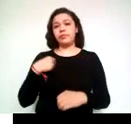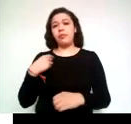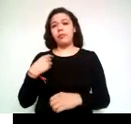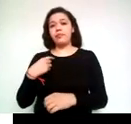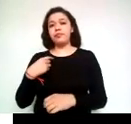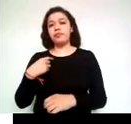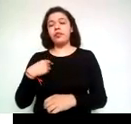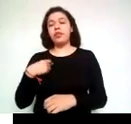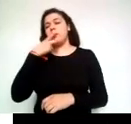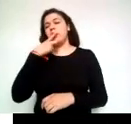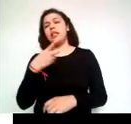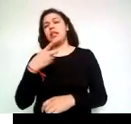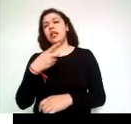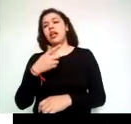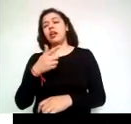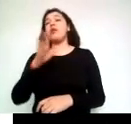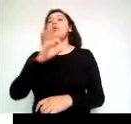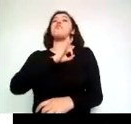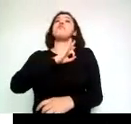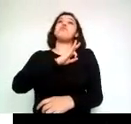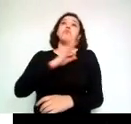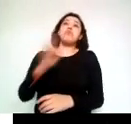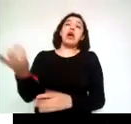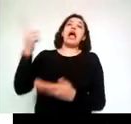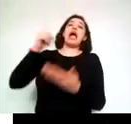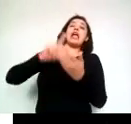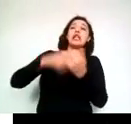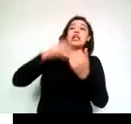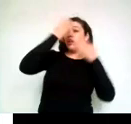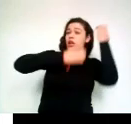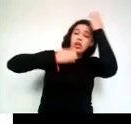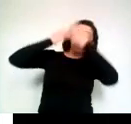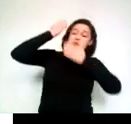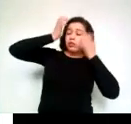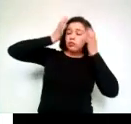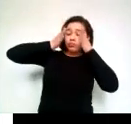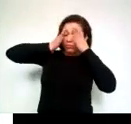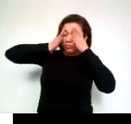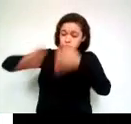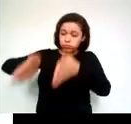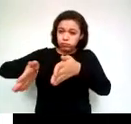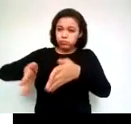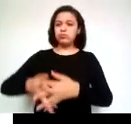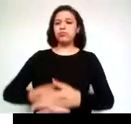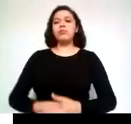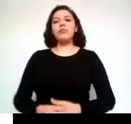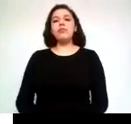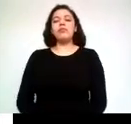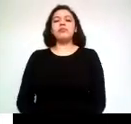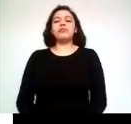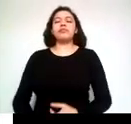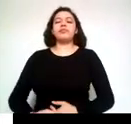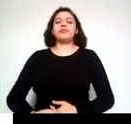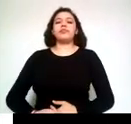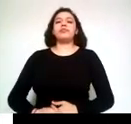dice, ¿podrá incluir una evaluación específica? Ahorita vamos a ver qué es una evaluación específica, pero es muy